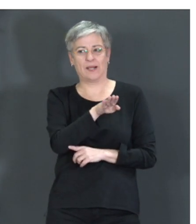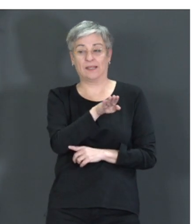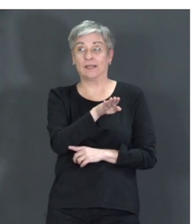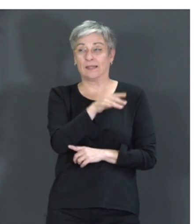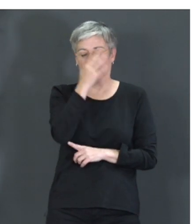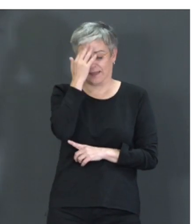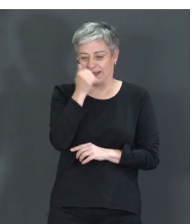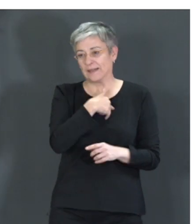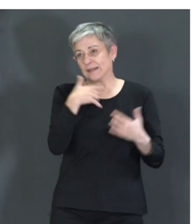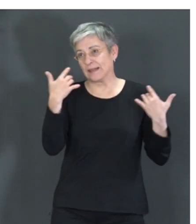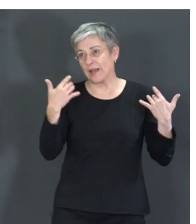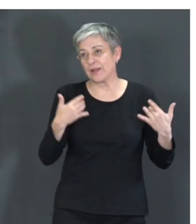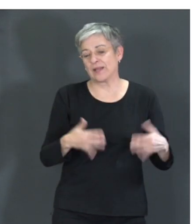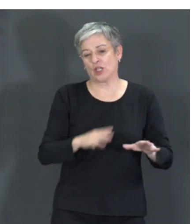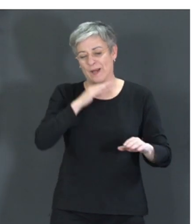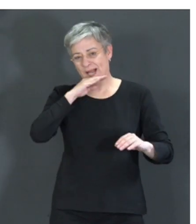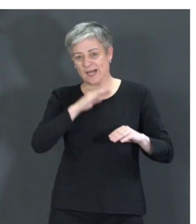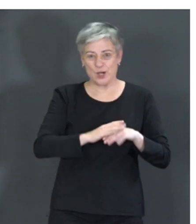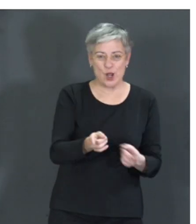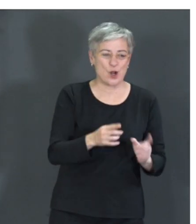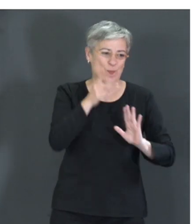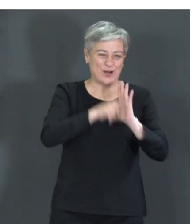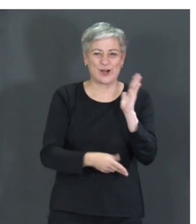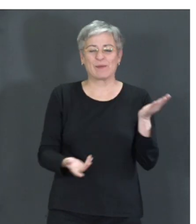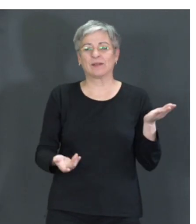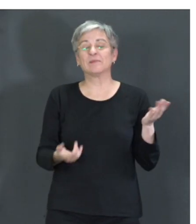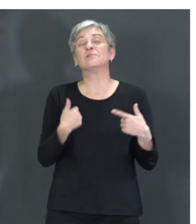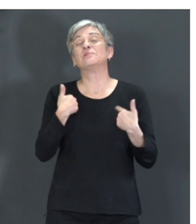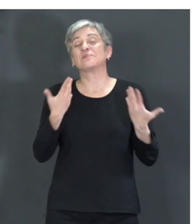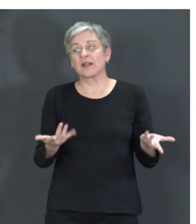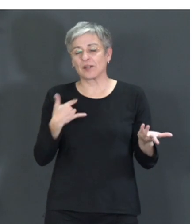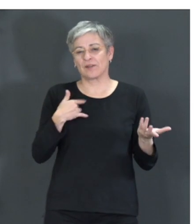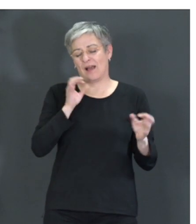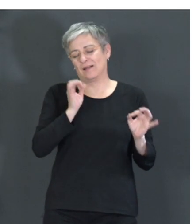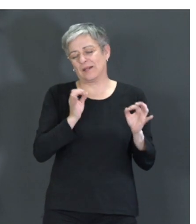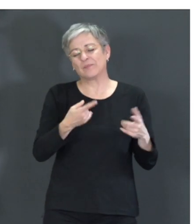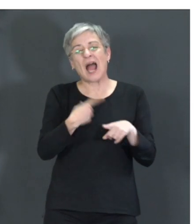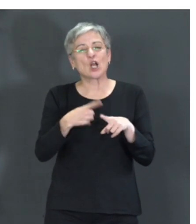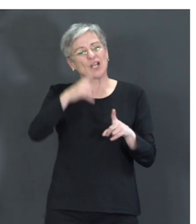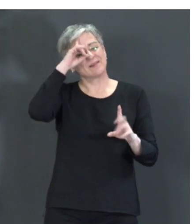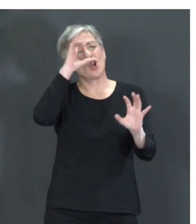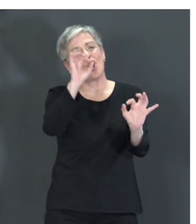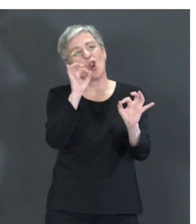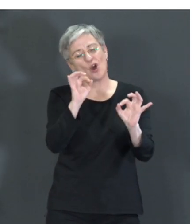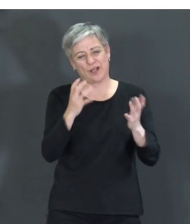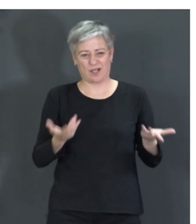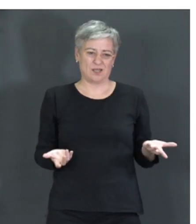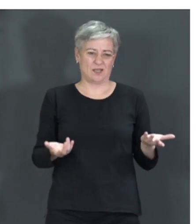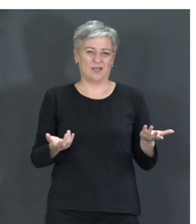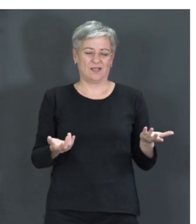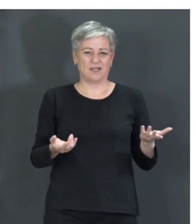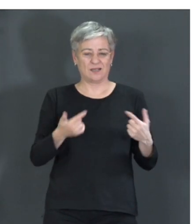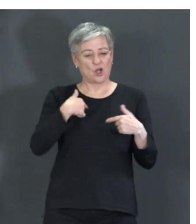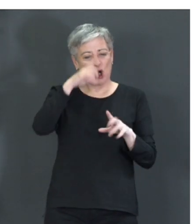piensas, Dios mío. Cumple realmente. Pero es que además yo siempre les digo, mira, hay cosas que son de sentido común, pero no hace falta que tengáis sentido común,